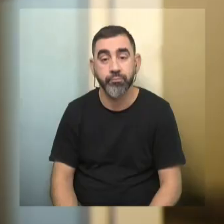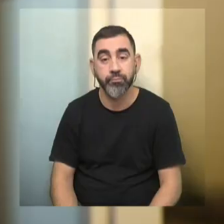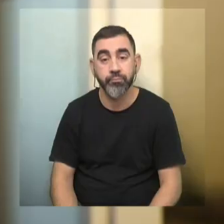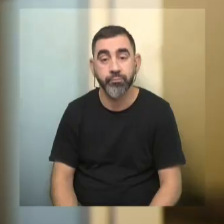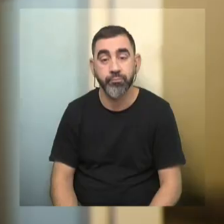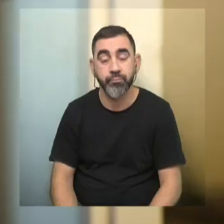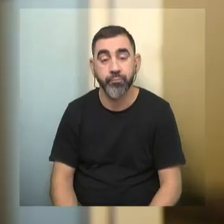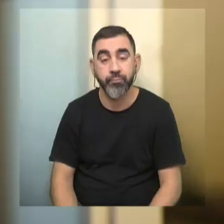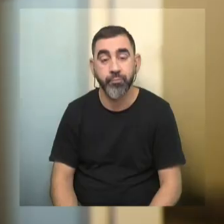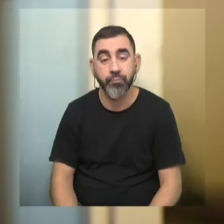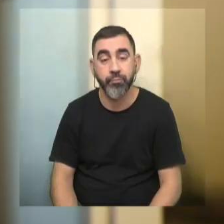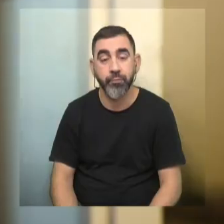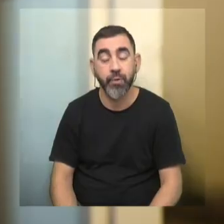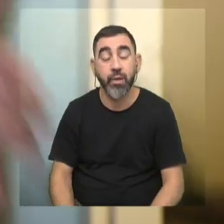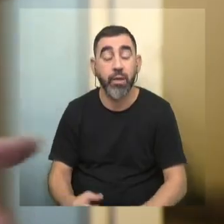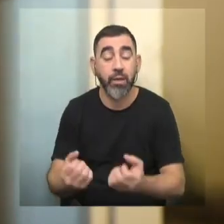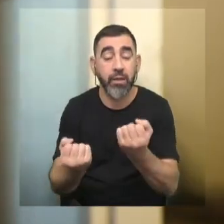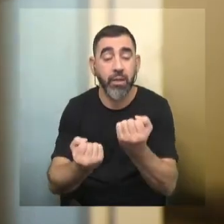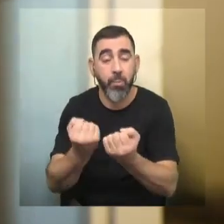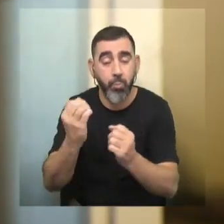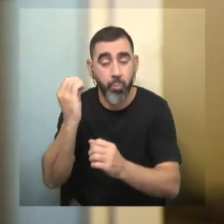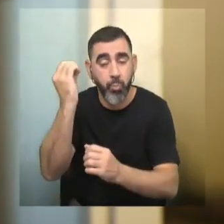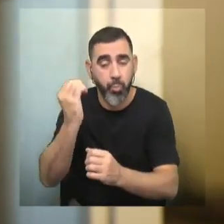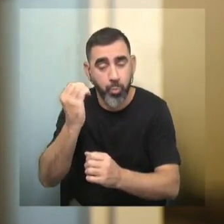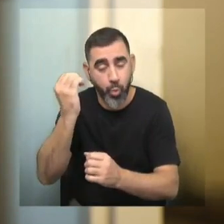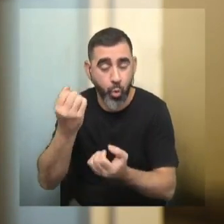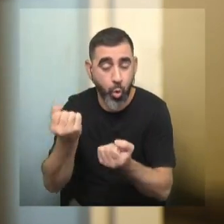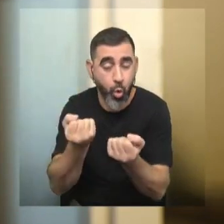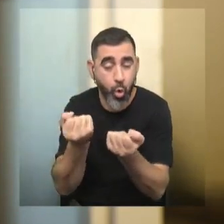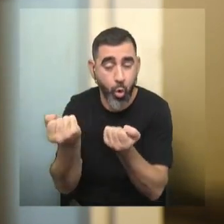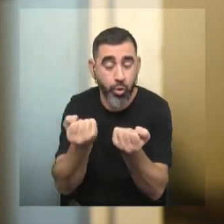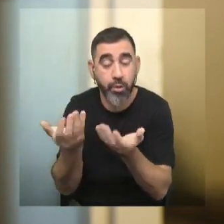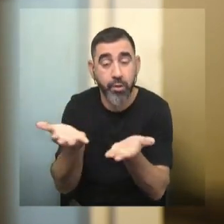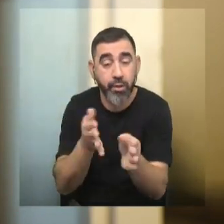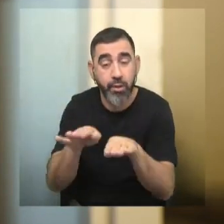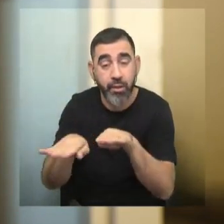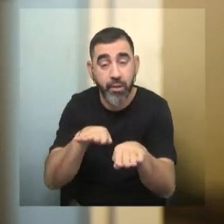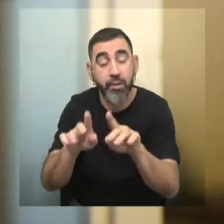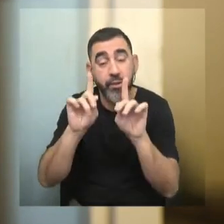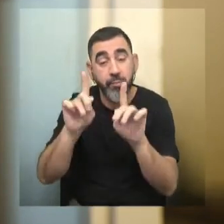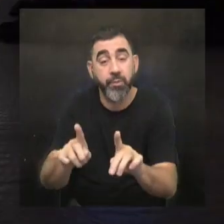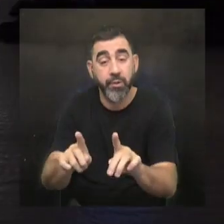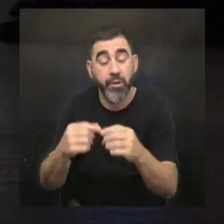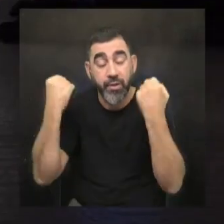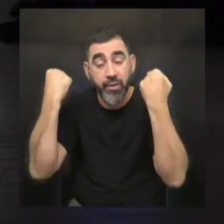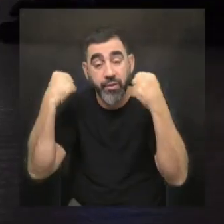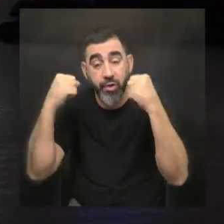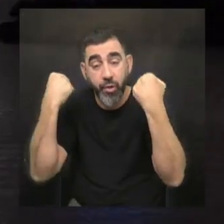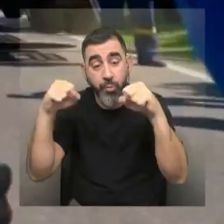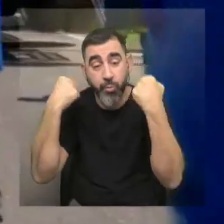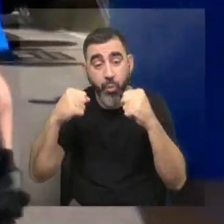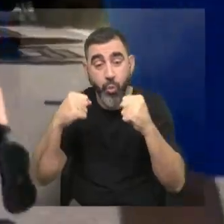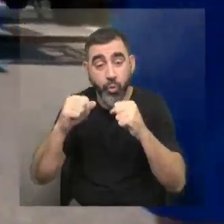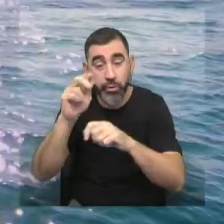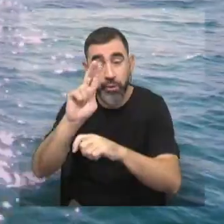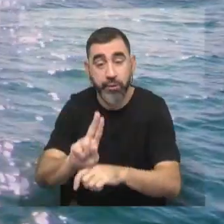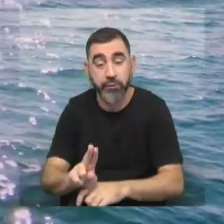Del uso en transporte, en automovilismo, pasamos a la aplicación en los deportes.